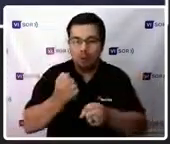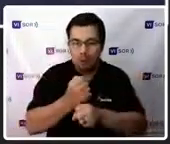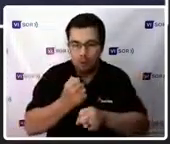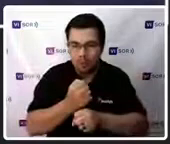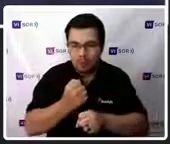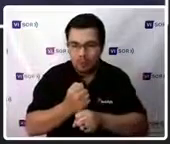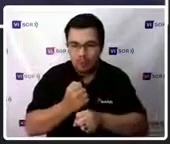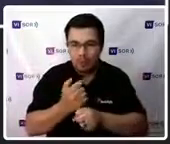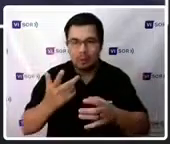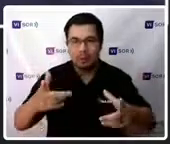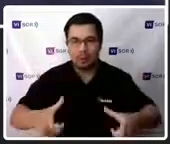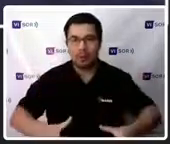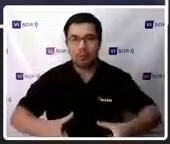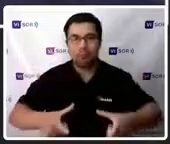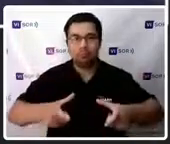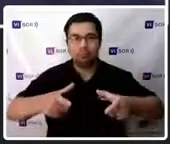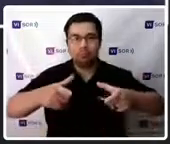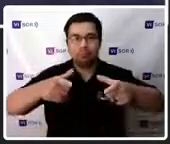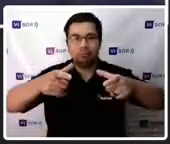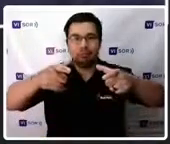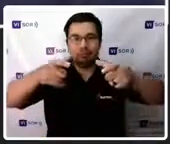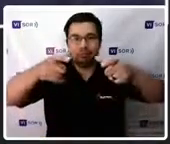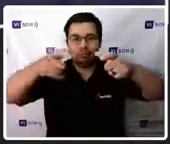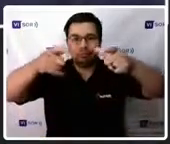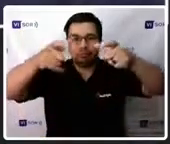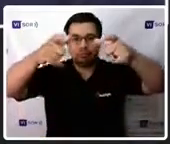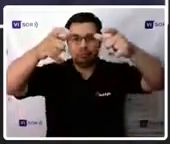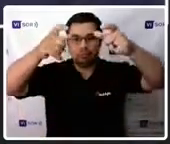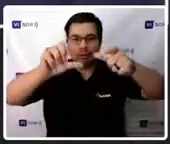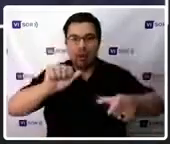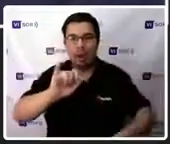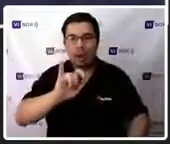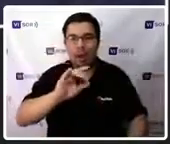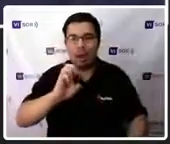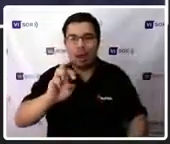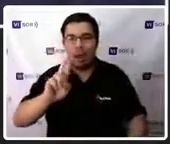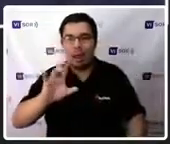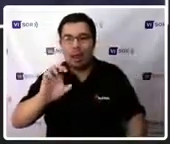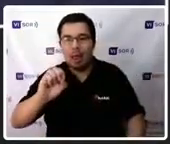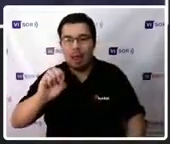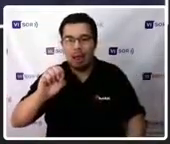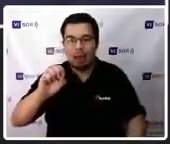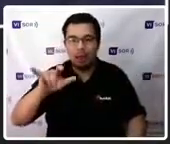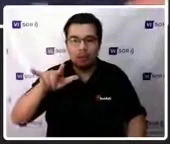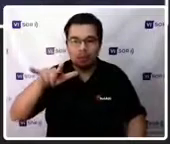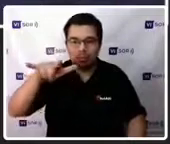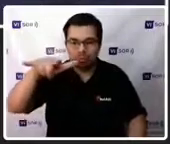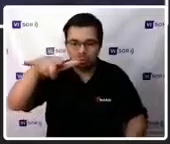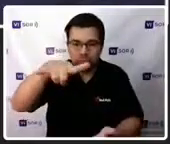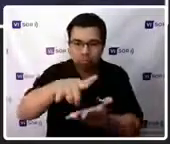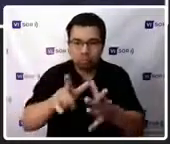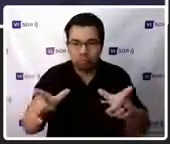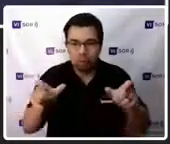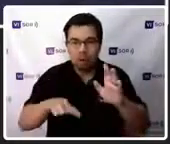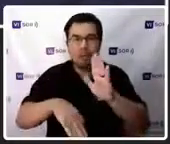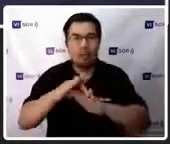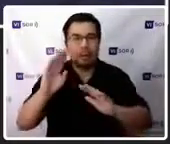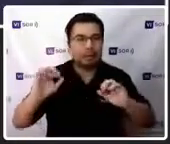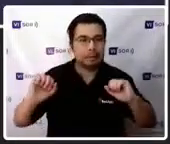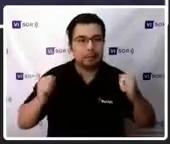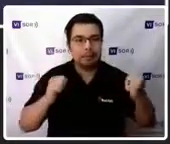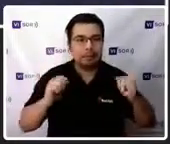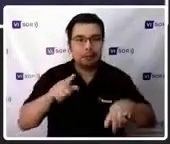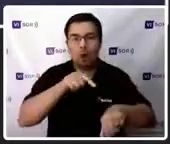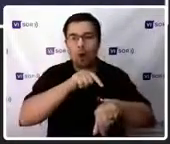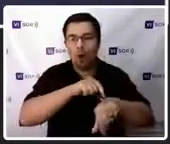eran unos trabajos más estresantes, y rankeados por estrés, de los más altos. Entonces, por Claro. ejemplo, nos contaban, tenía horarios diferidos, o sea,